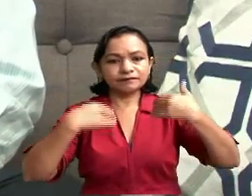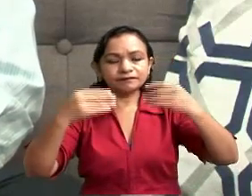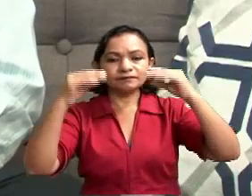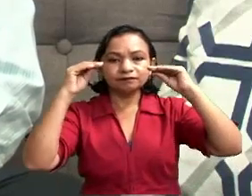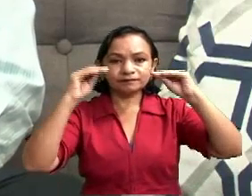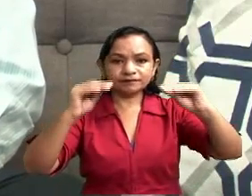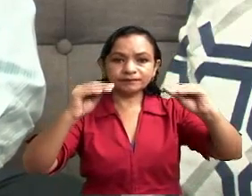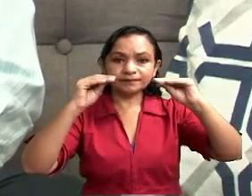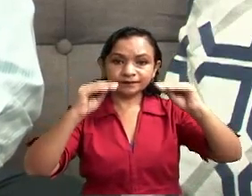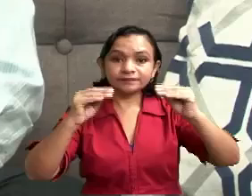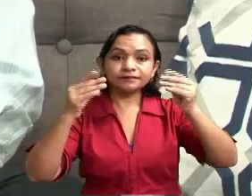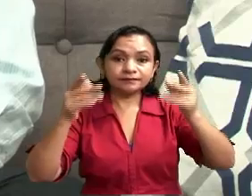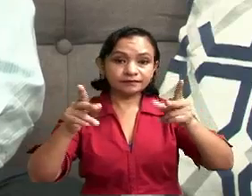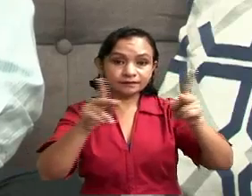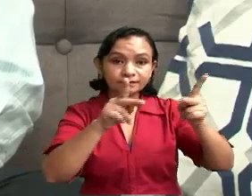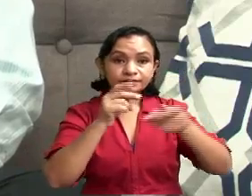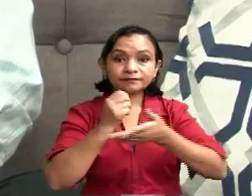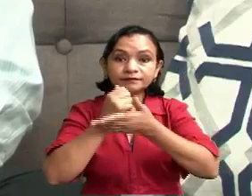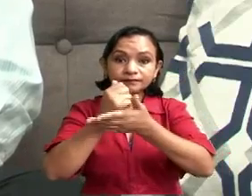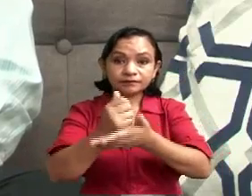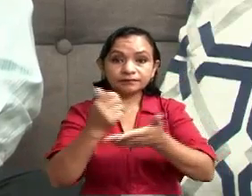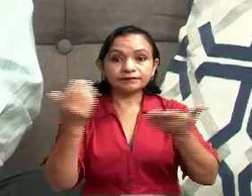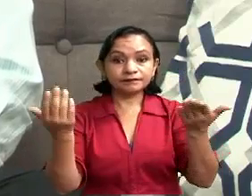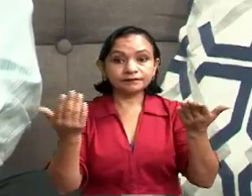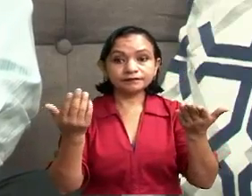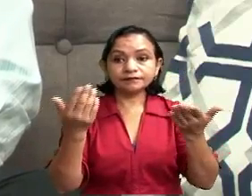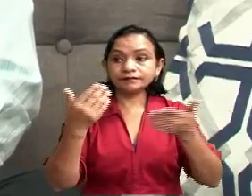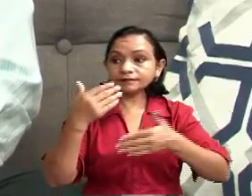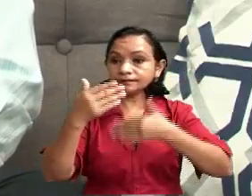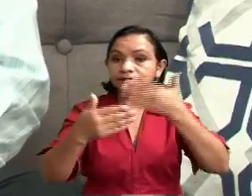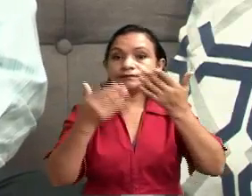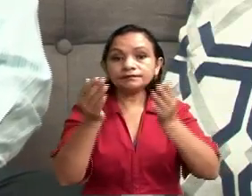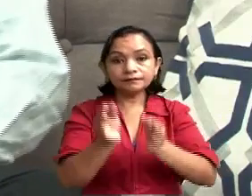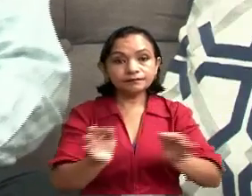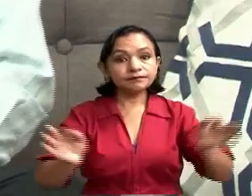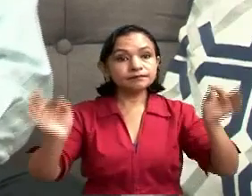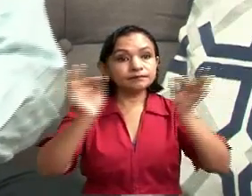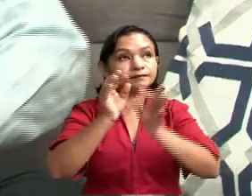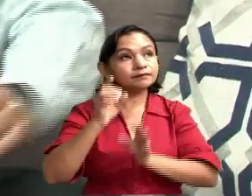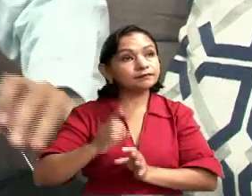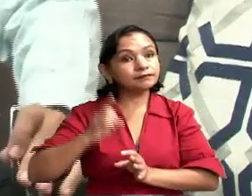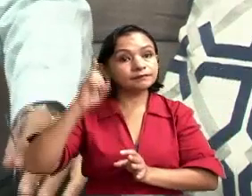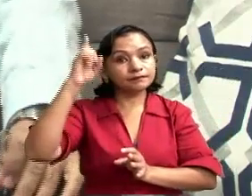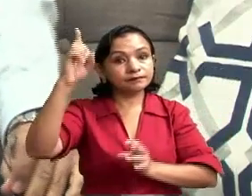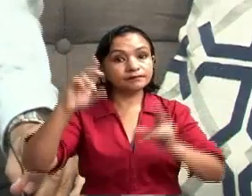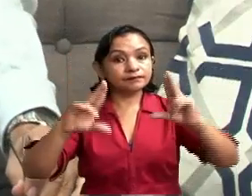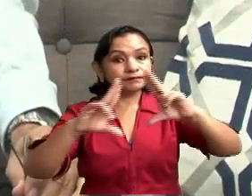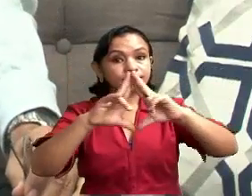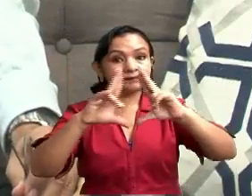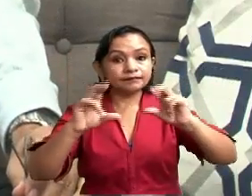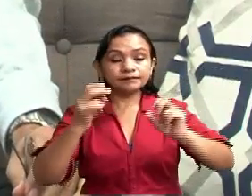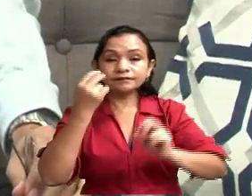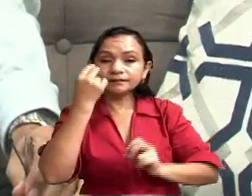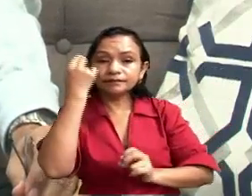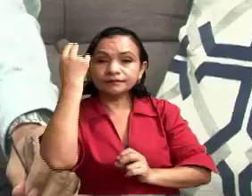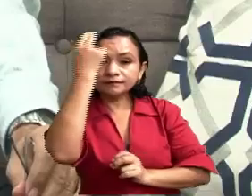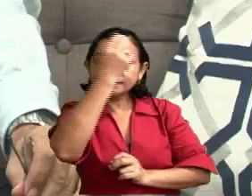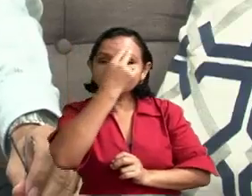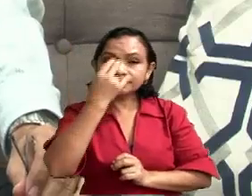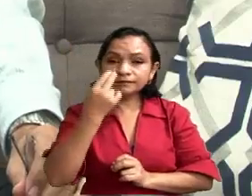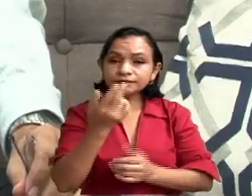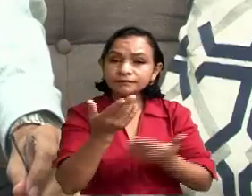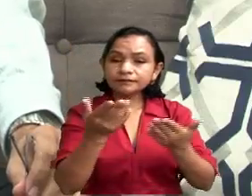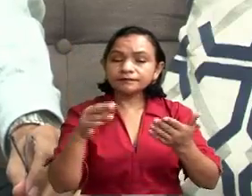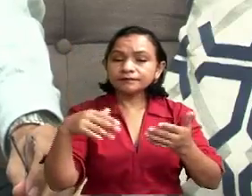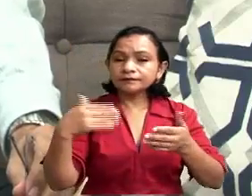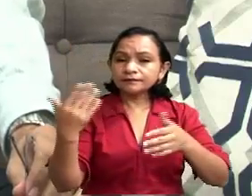educación. Se entienden como procesos vitales para el desarrollo de nuestro país, y en ese sentido le preguntaría